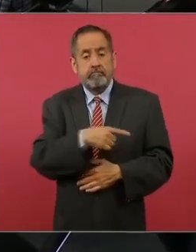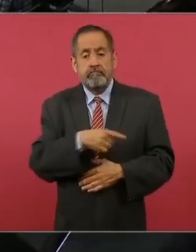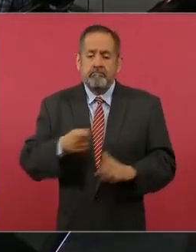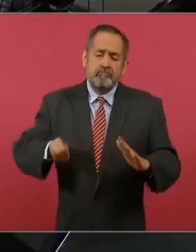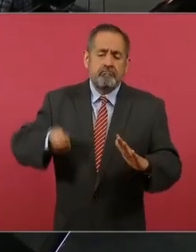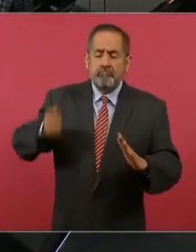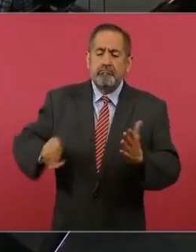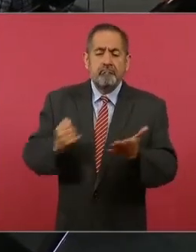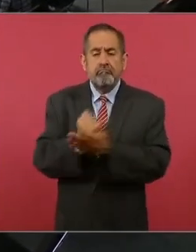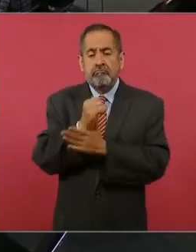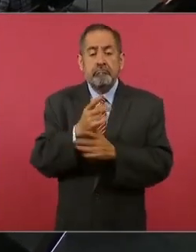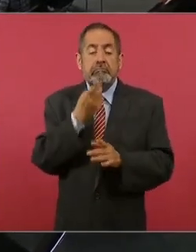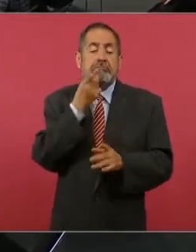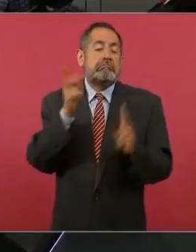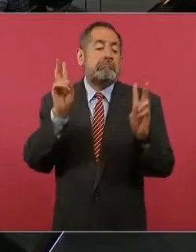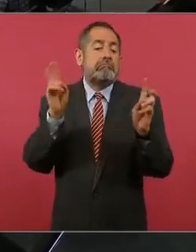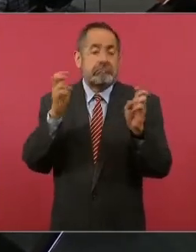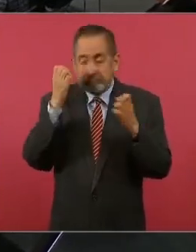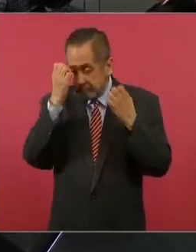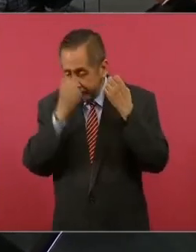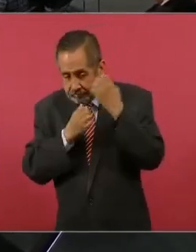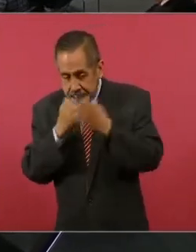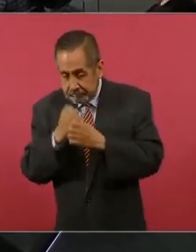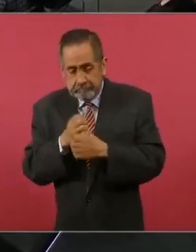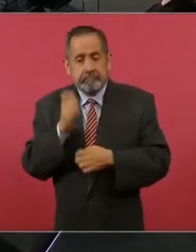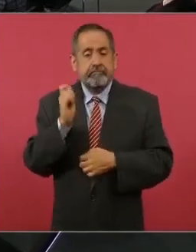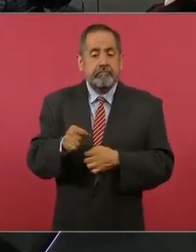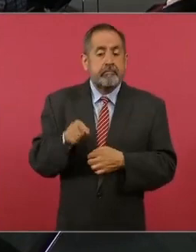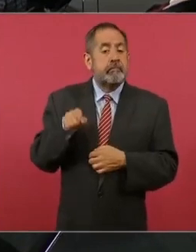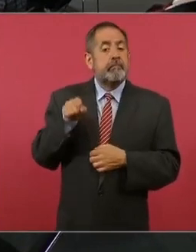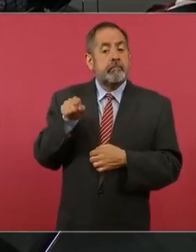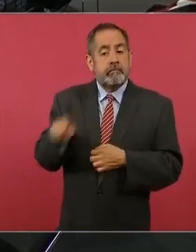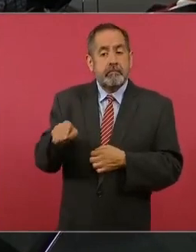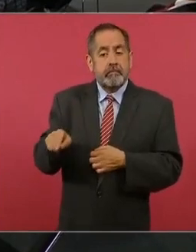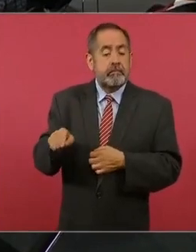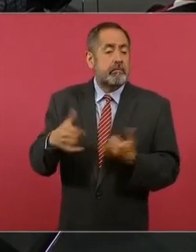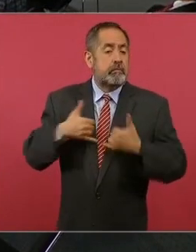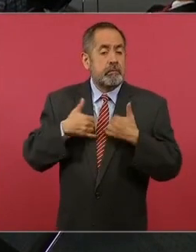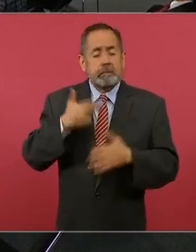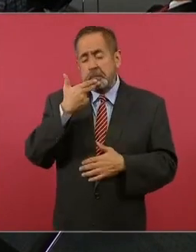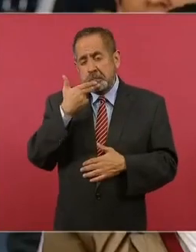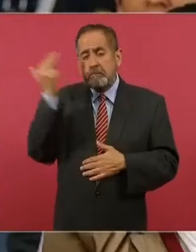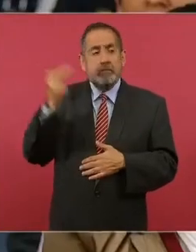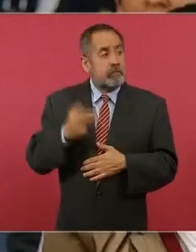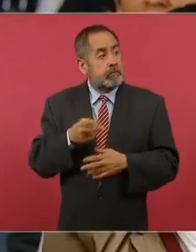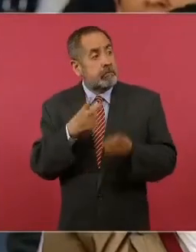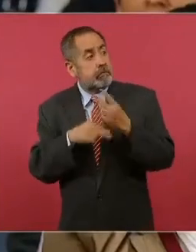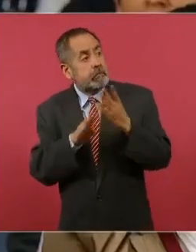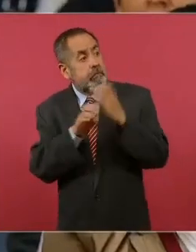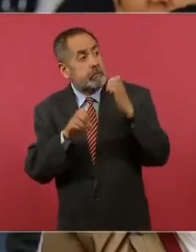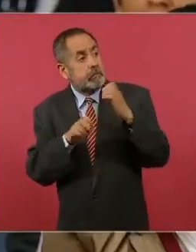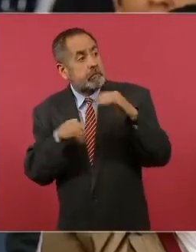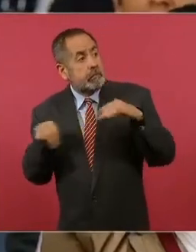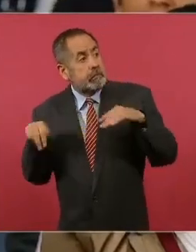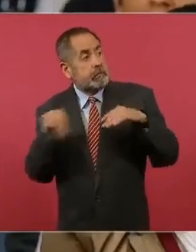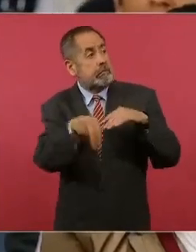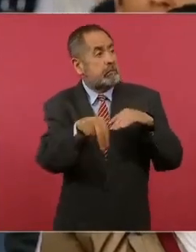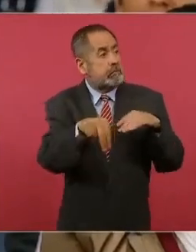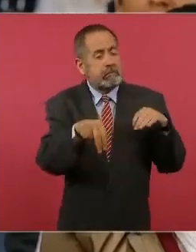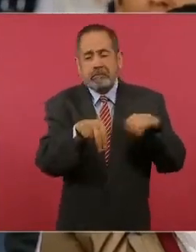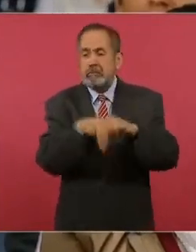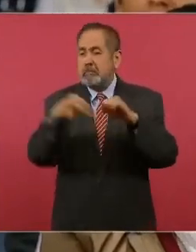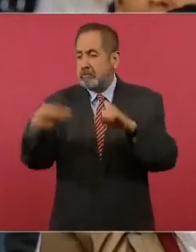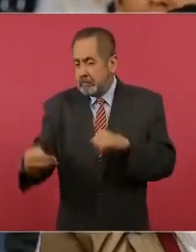un supuesto peritaje en donde el resultado fue que el joven se suicidó. Señor presidente, la